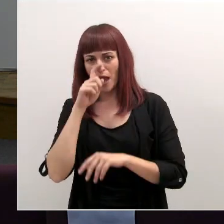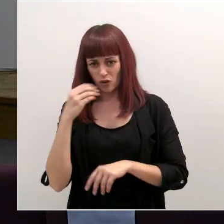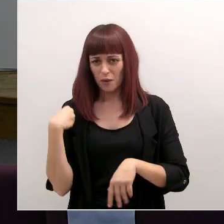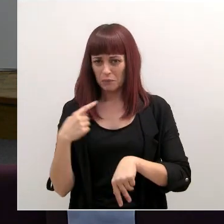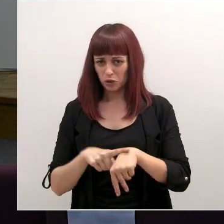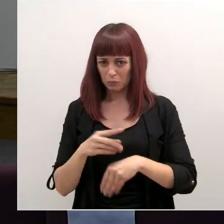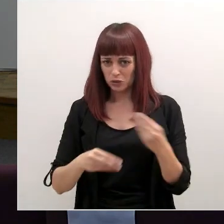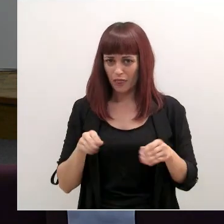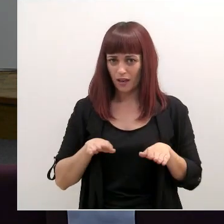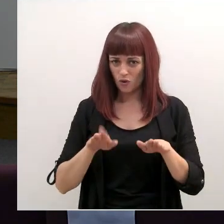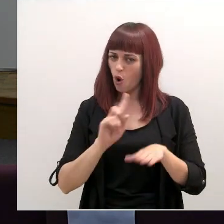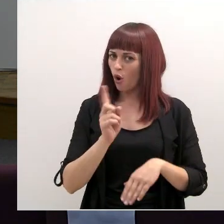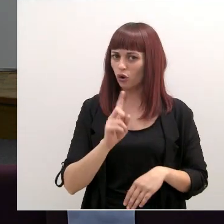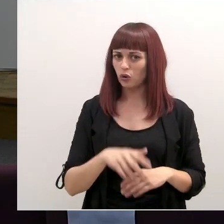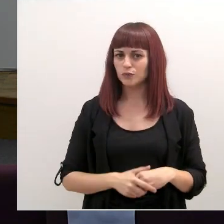o cómo?